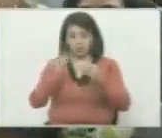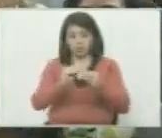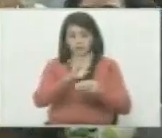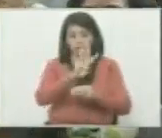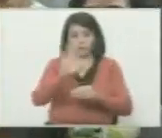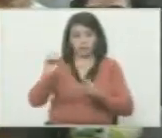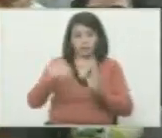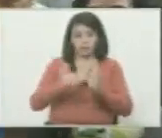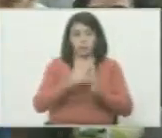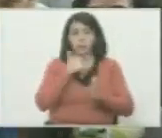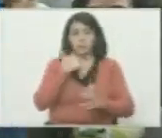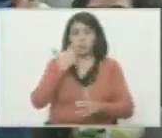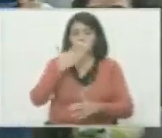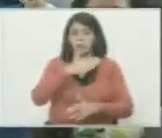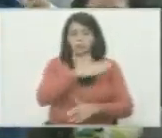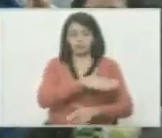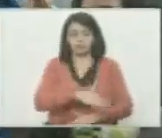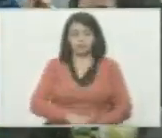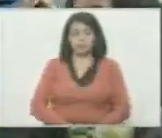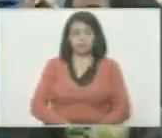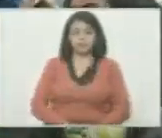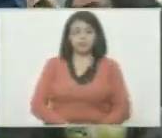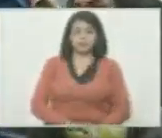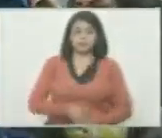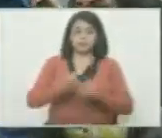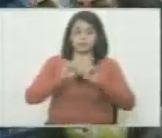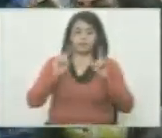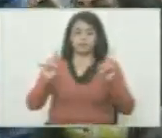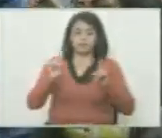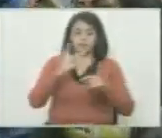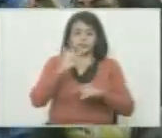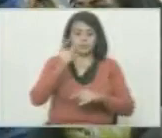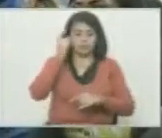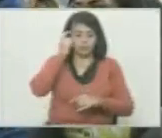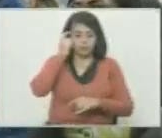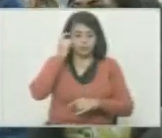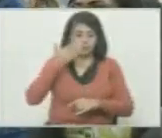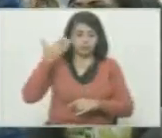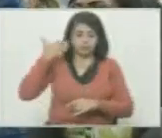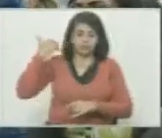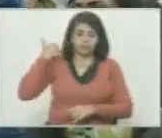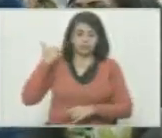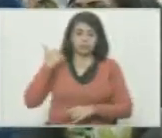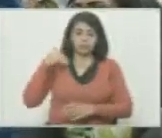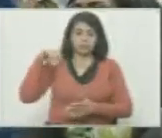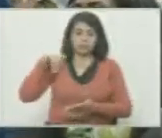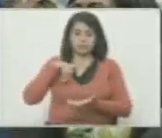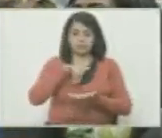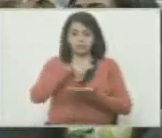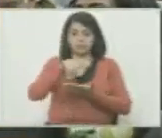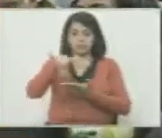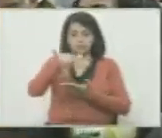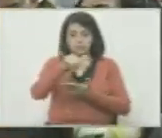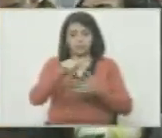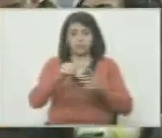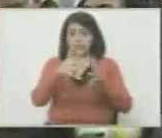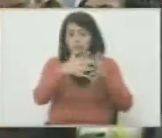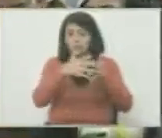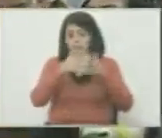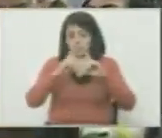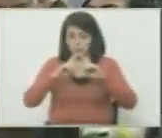40.000 víctimas fatales. Pero 3 días antes, un avión bombardero con matrícula